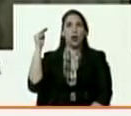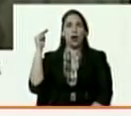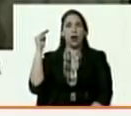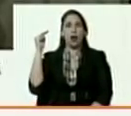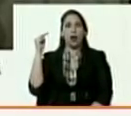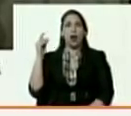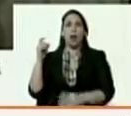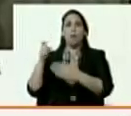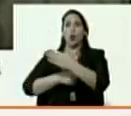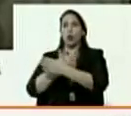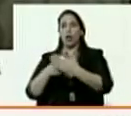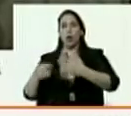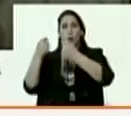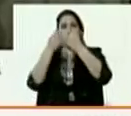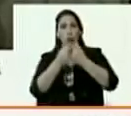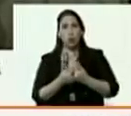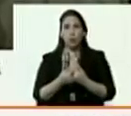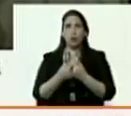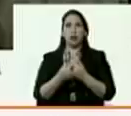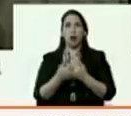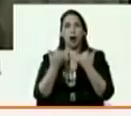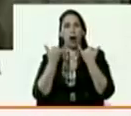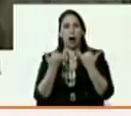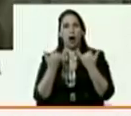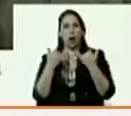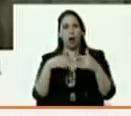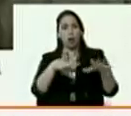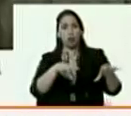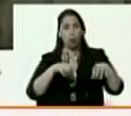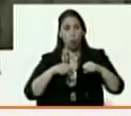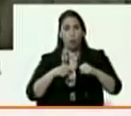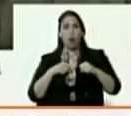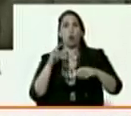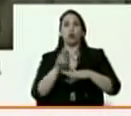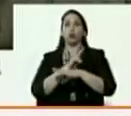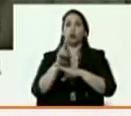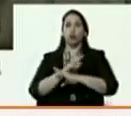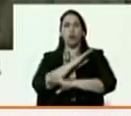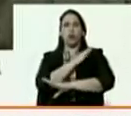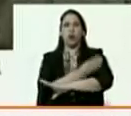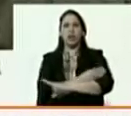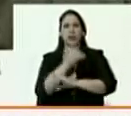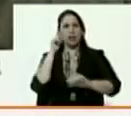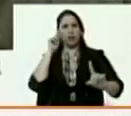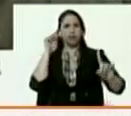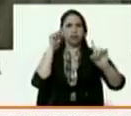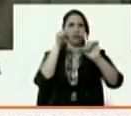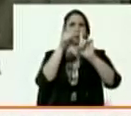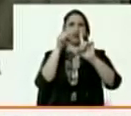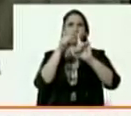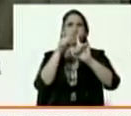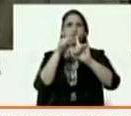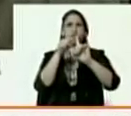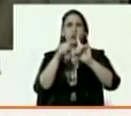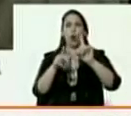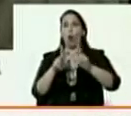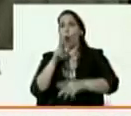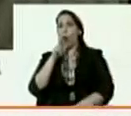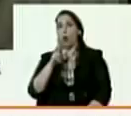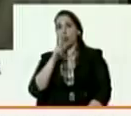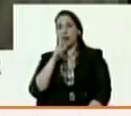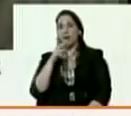económico financiero, ahora asoma el uso de la fuerza a fin de alcanzar sus infames